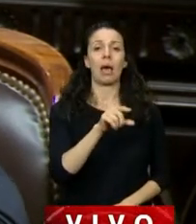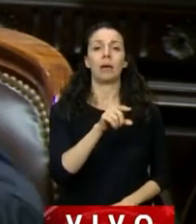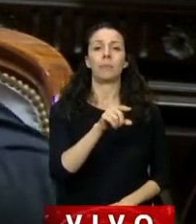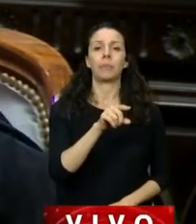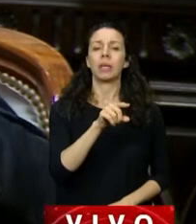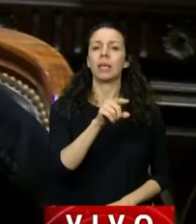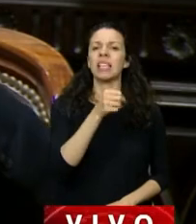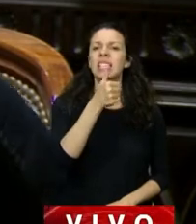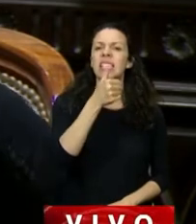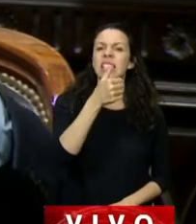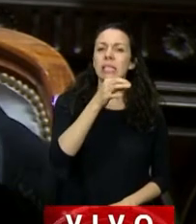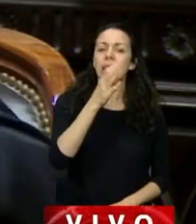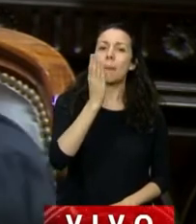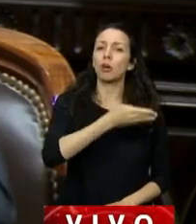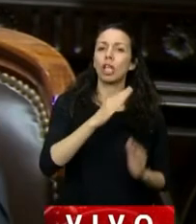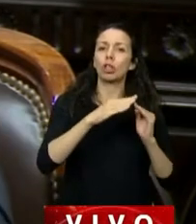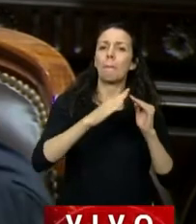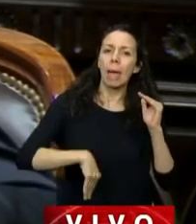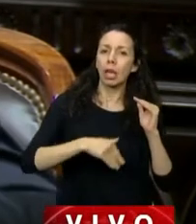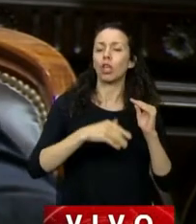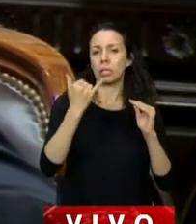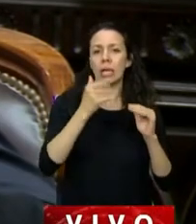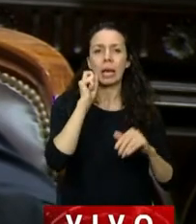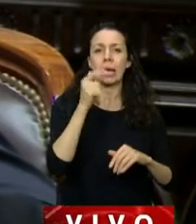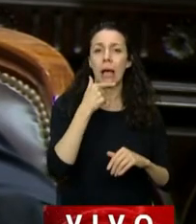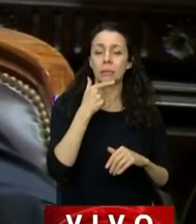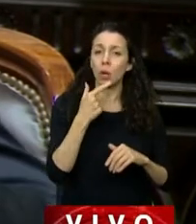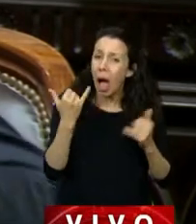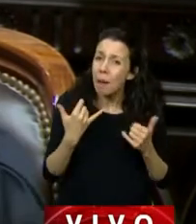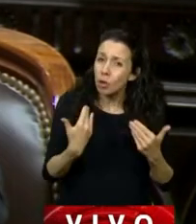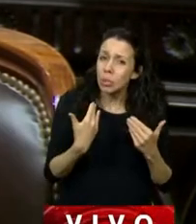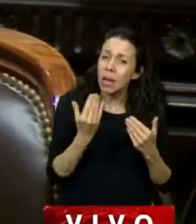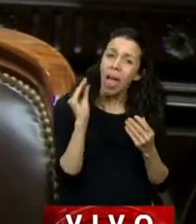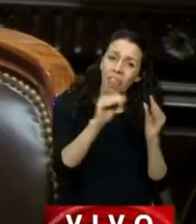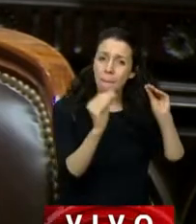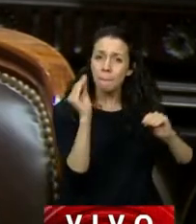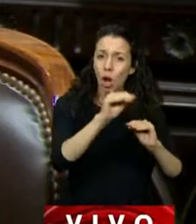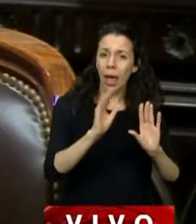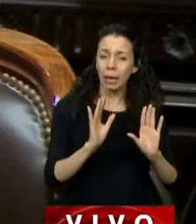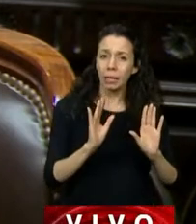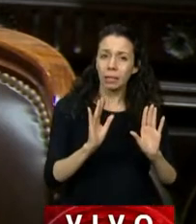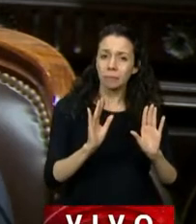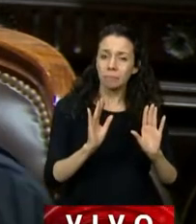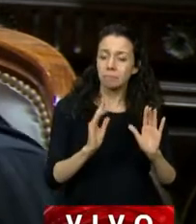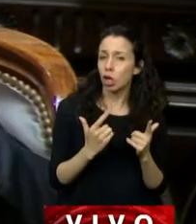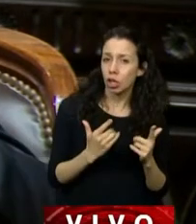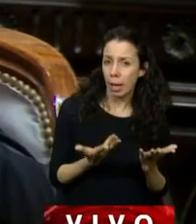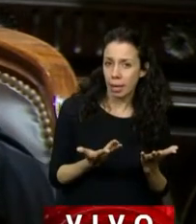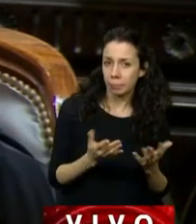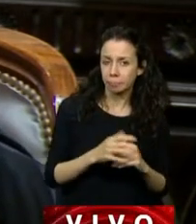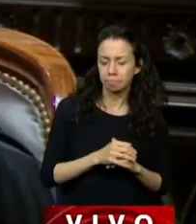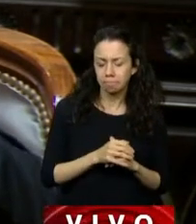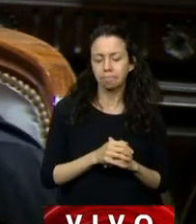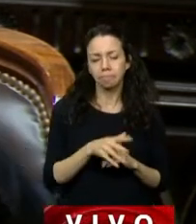un 60%, teniendo todas las posibilidades para incrementarla. Y aquí que las